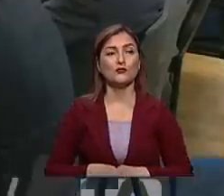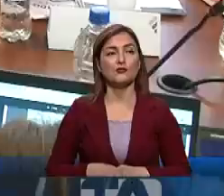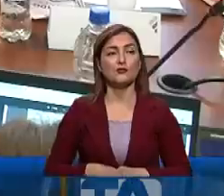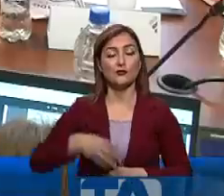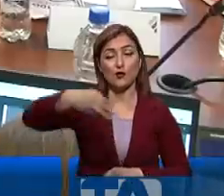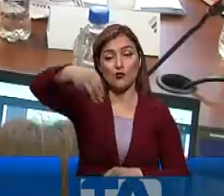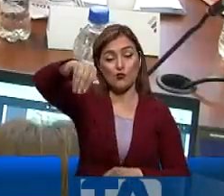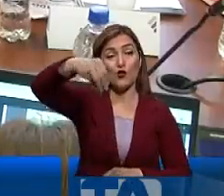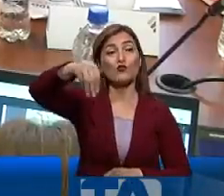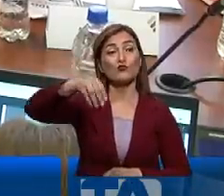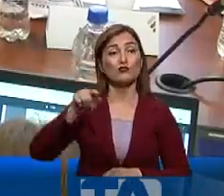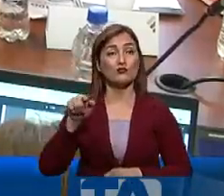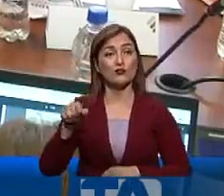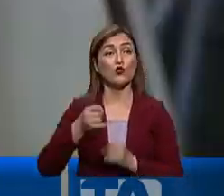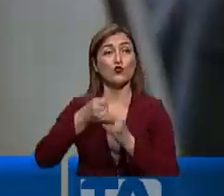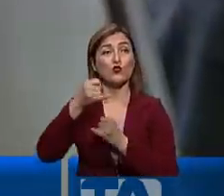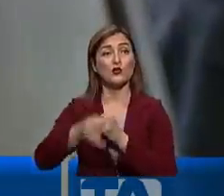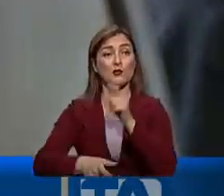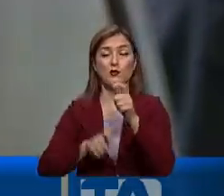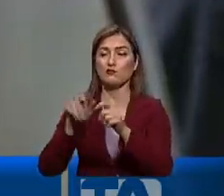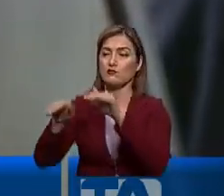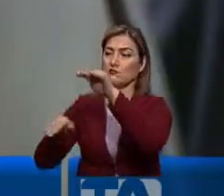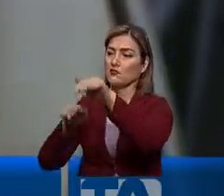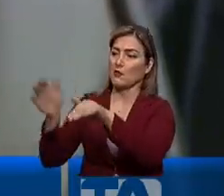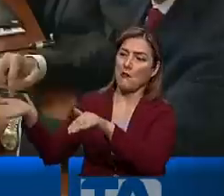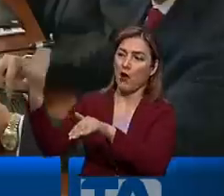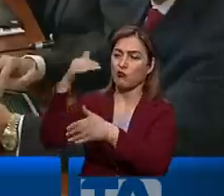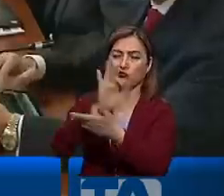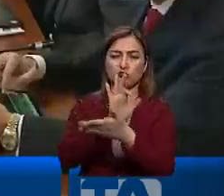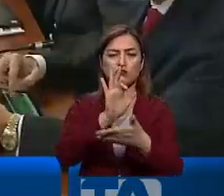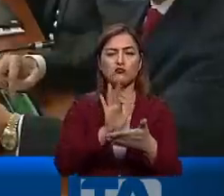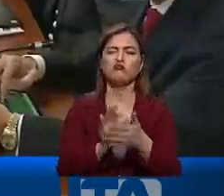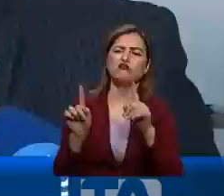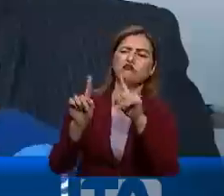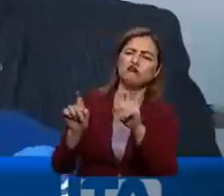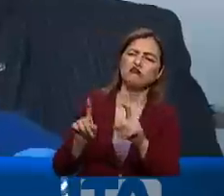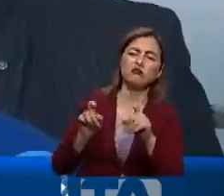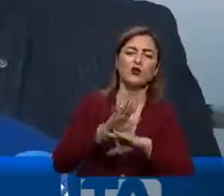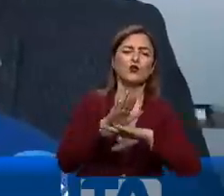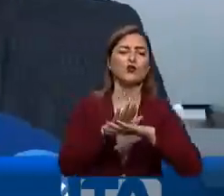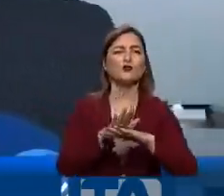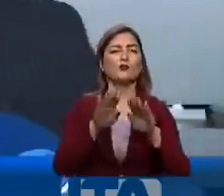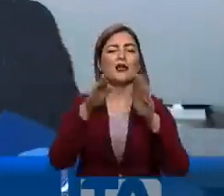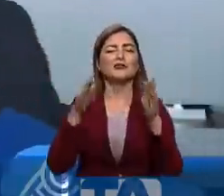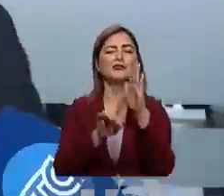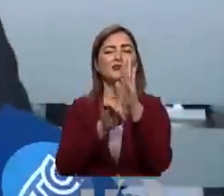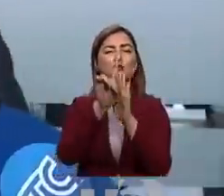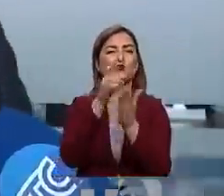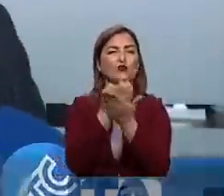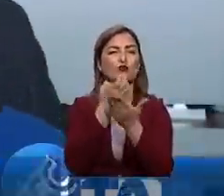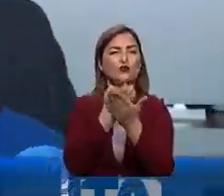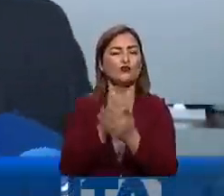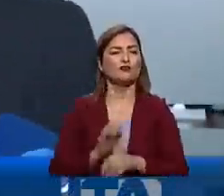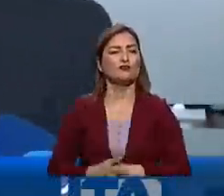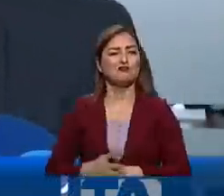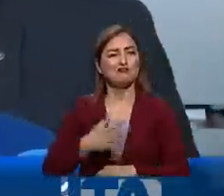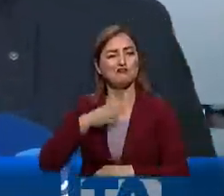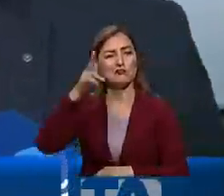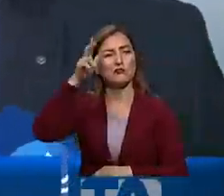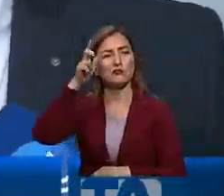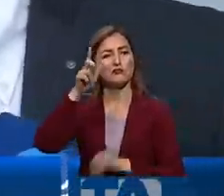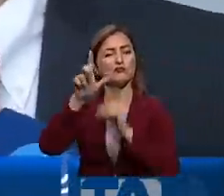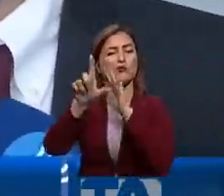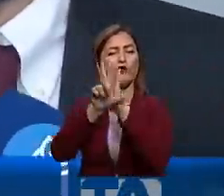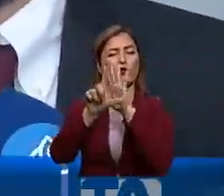Este miércoles se recibieron las últimas comparecencias en la Mesa de Desarrollo Económico. Nosotros consideramos que necesariamente una ley de